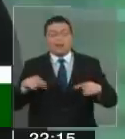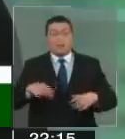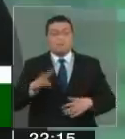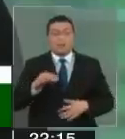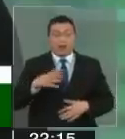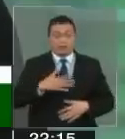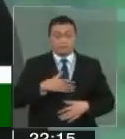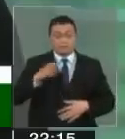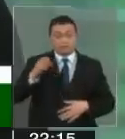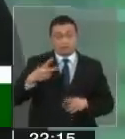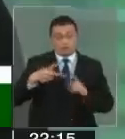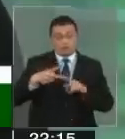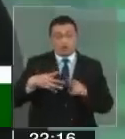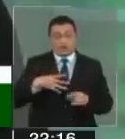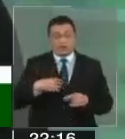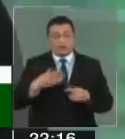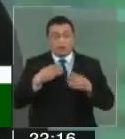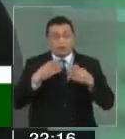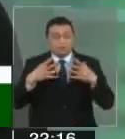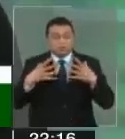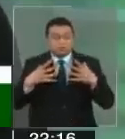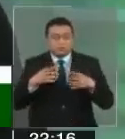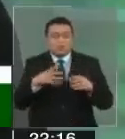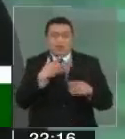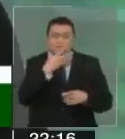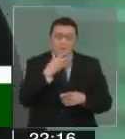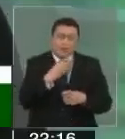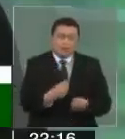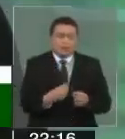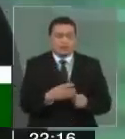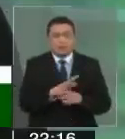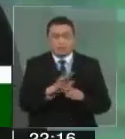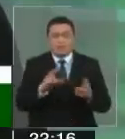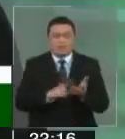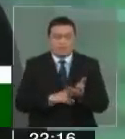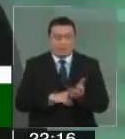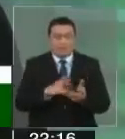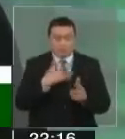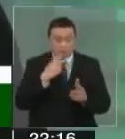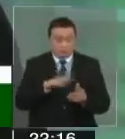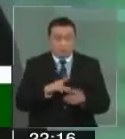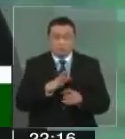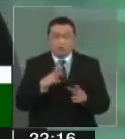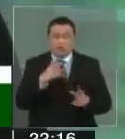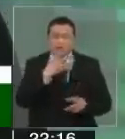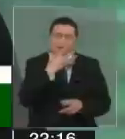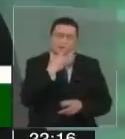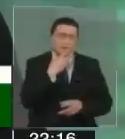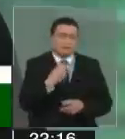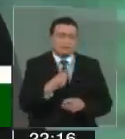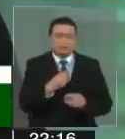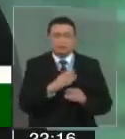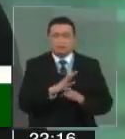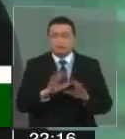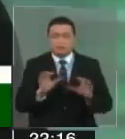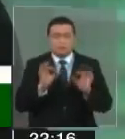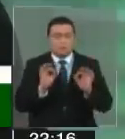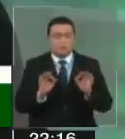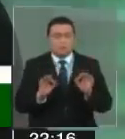maternidad, de este gordito exquisito, porque era realmente una guagua hermosa, delicioso.